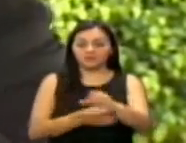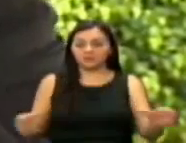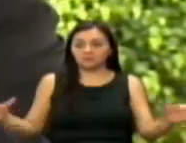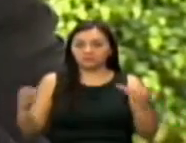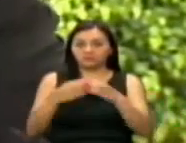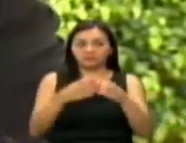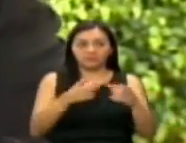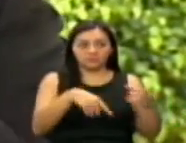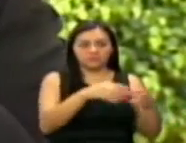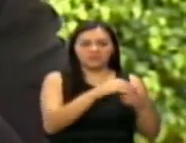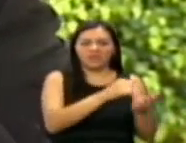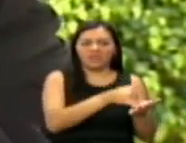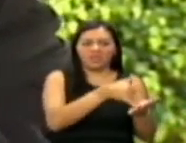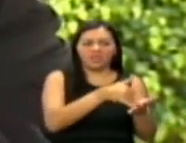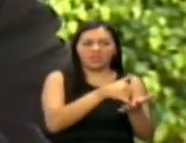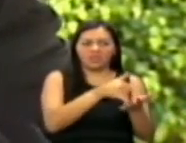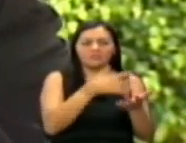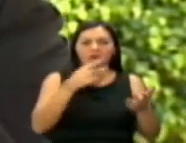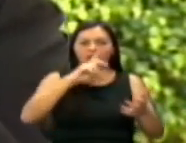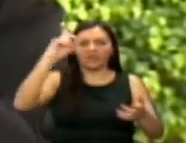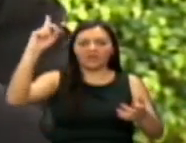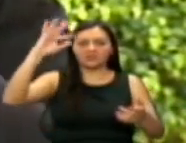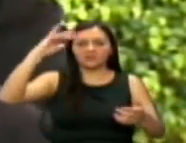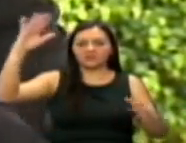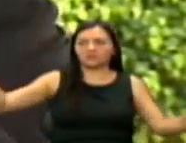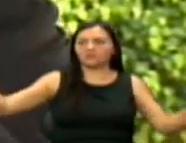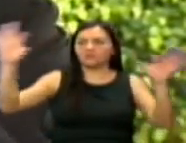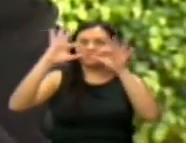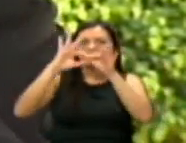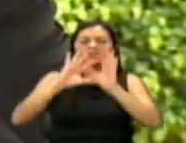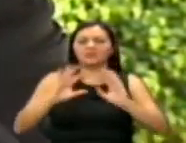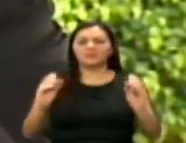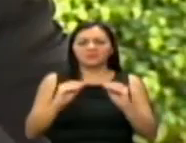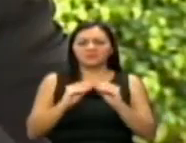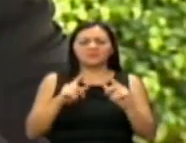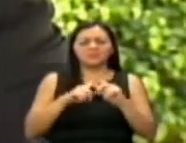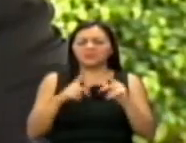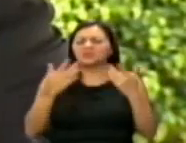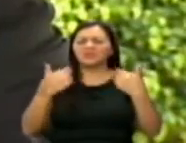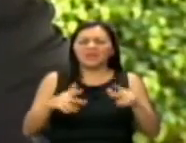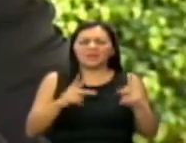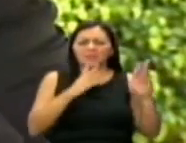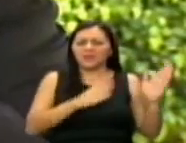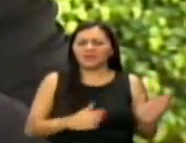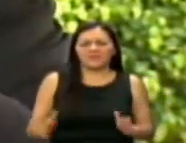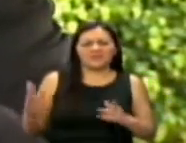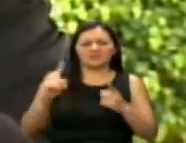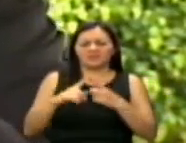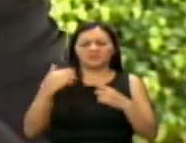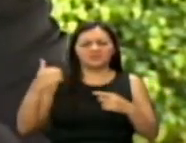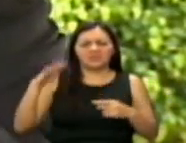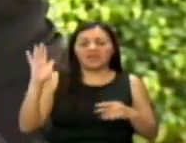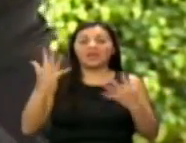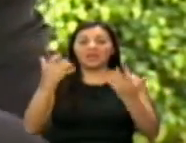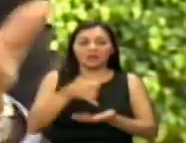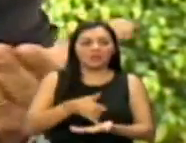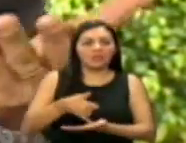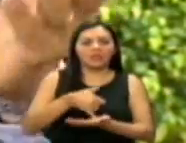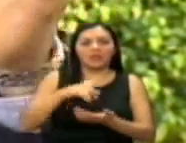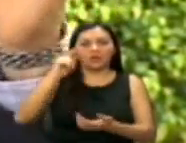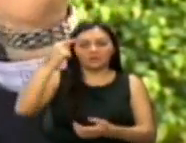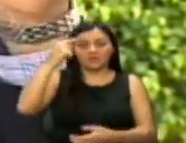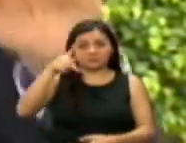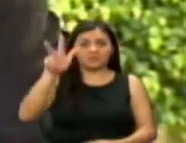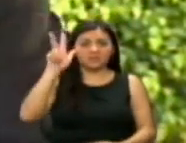derecha sobre pretexto de las leyes de herencia y plusvalía. Pero eso es un pretexto. Esto estaba planificado. Quieren desestabilizar el gobierno. Usted escuchó